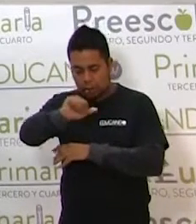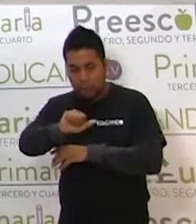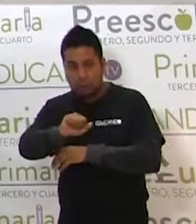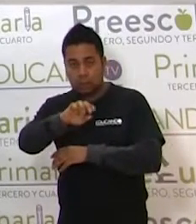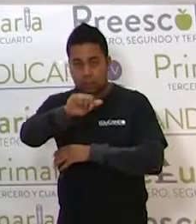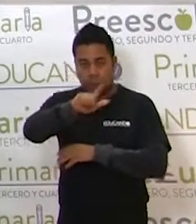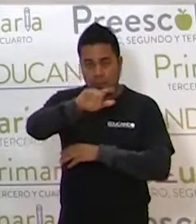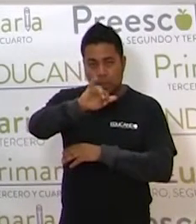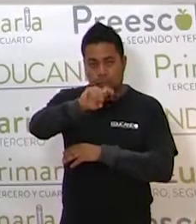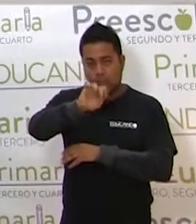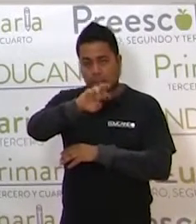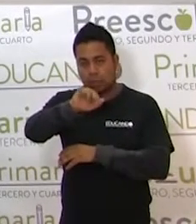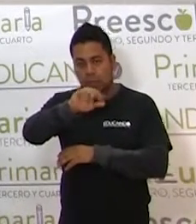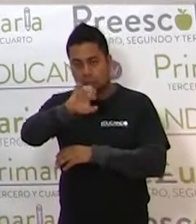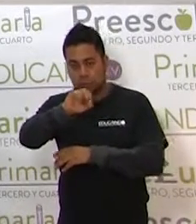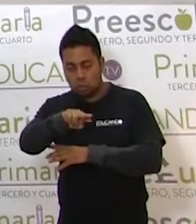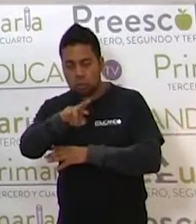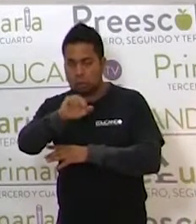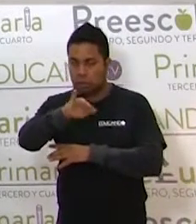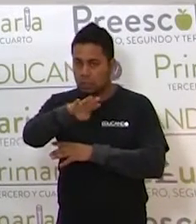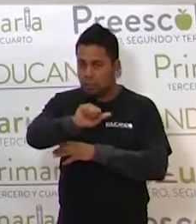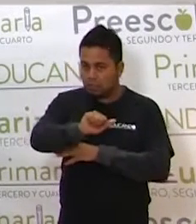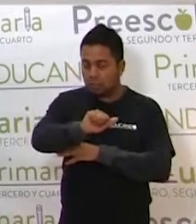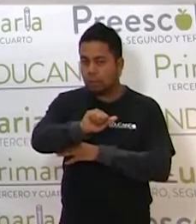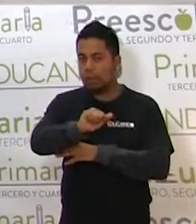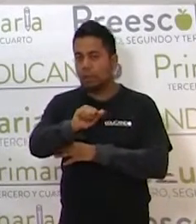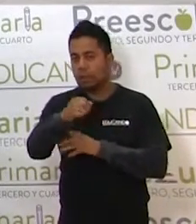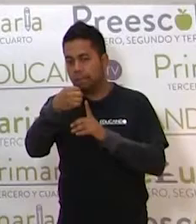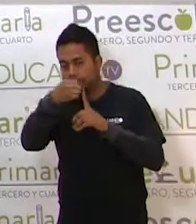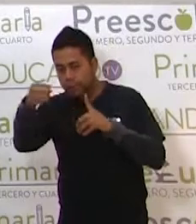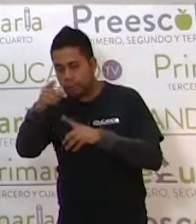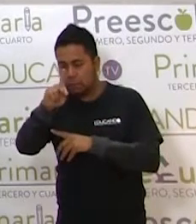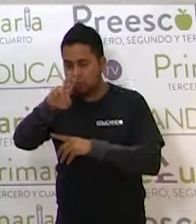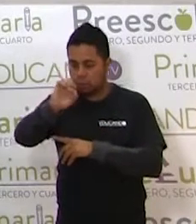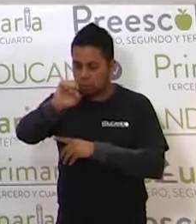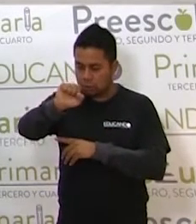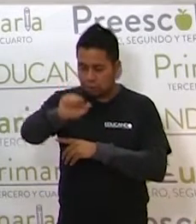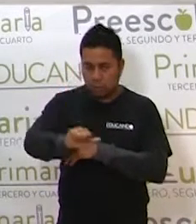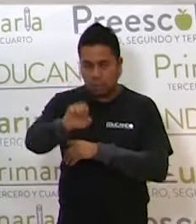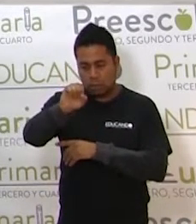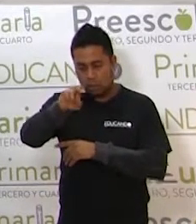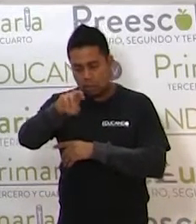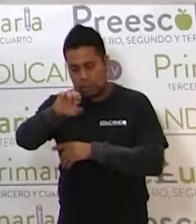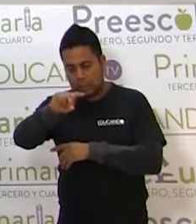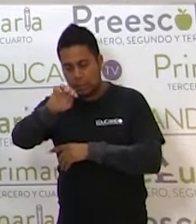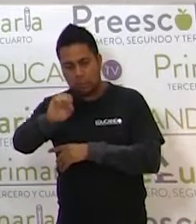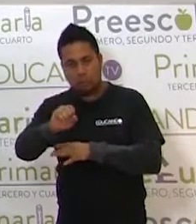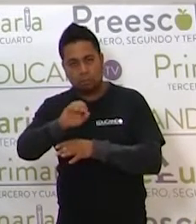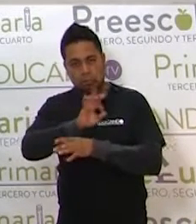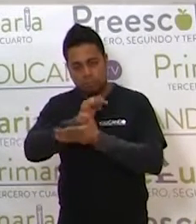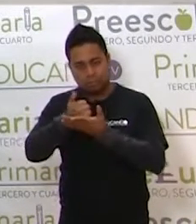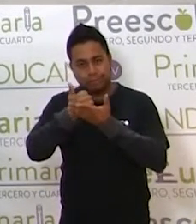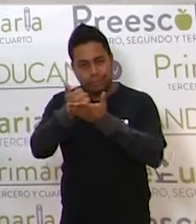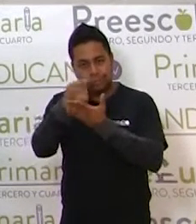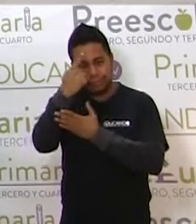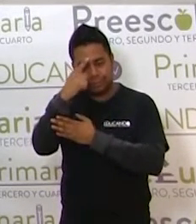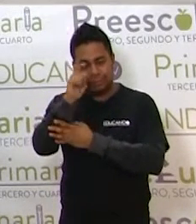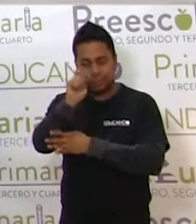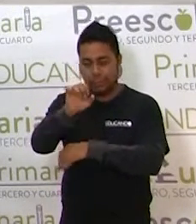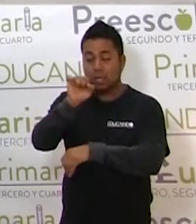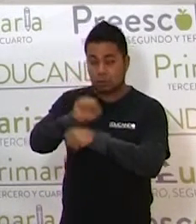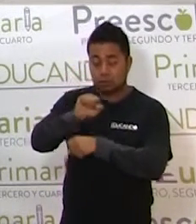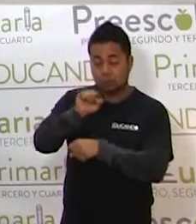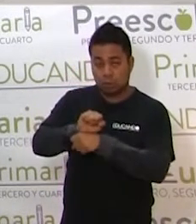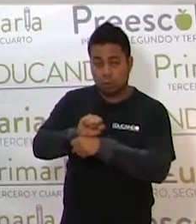la rima los versos la prosa el soneto y esto te va a ayudar en lo que es la secundaria